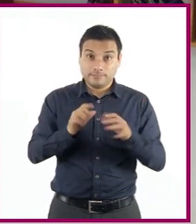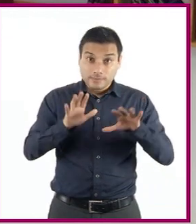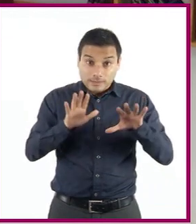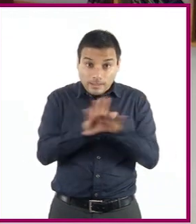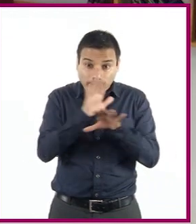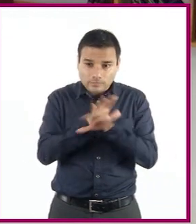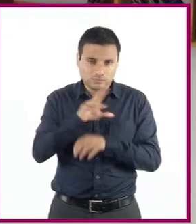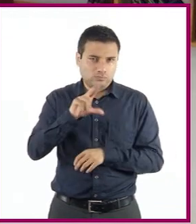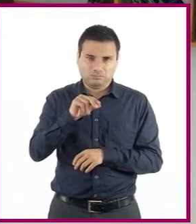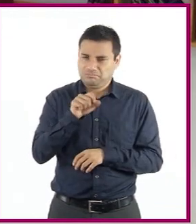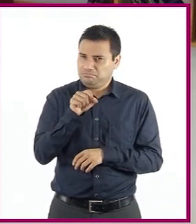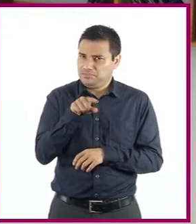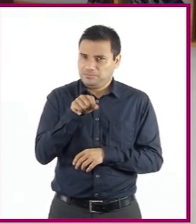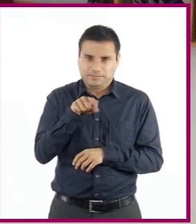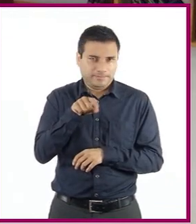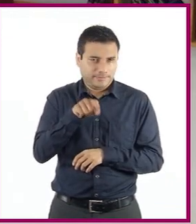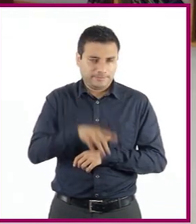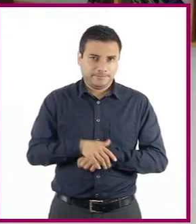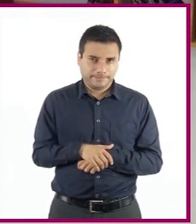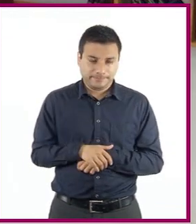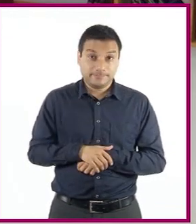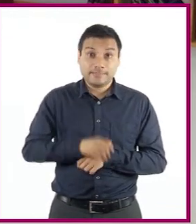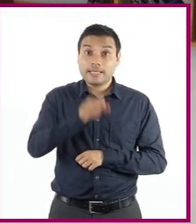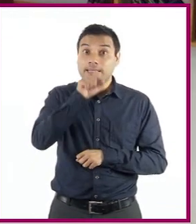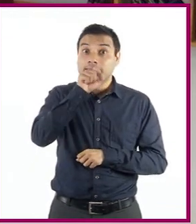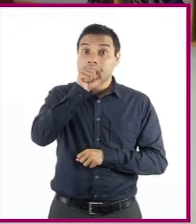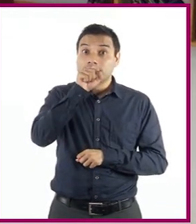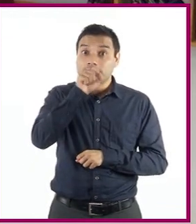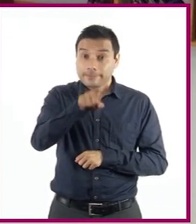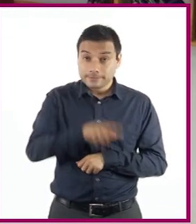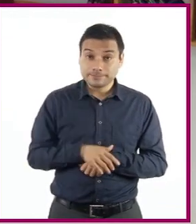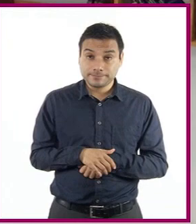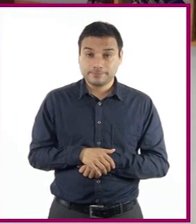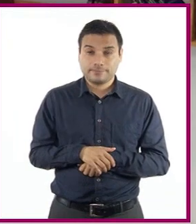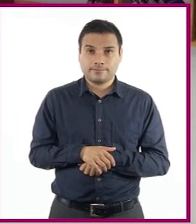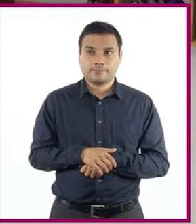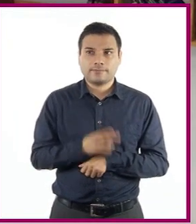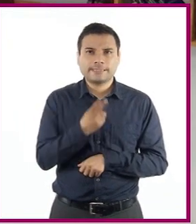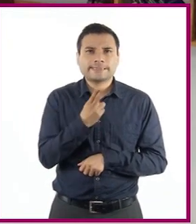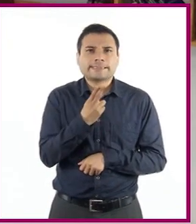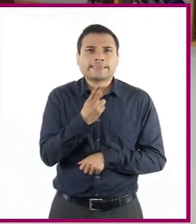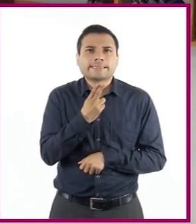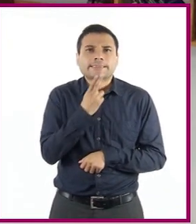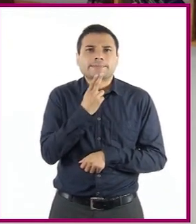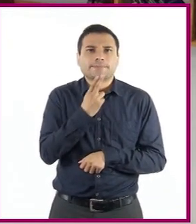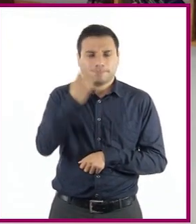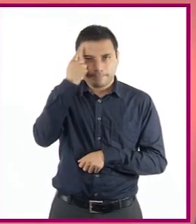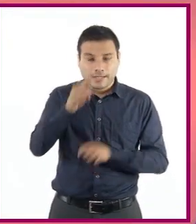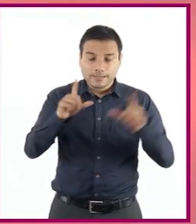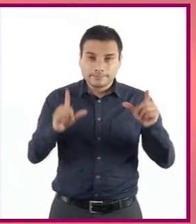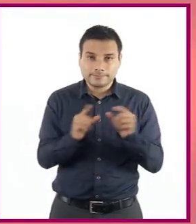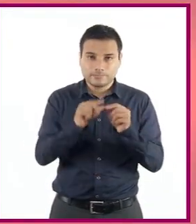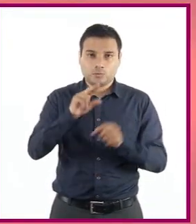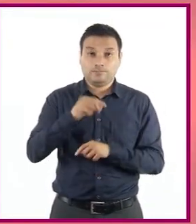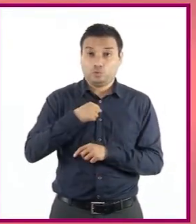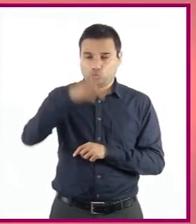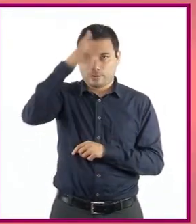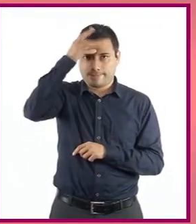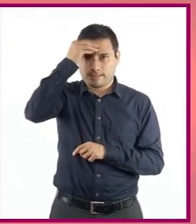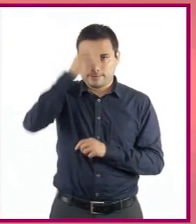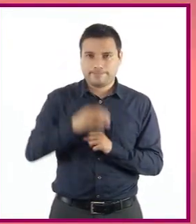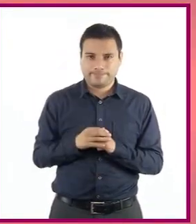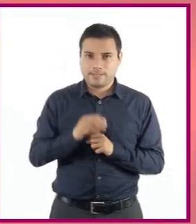son aquellas que no cambian. Además, no ejercen una función sintética. Yo aprendí que los